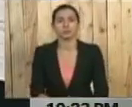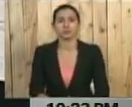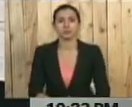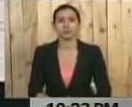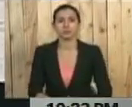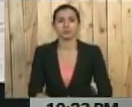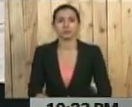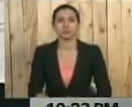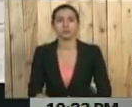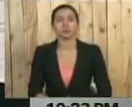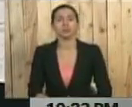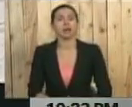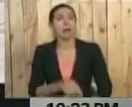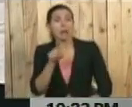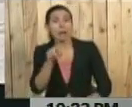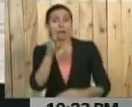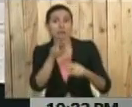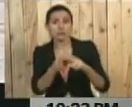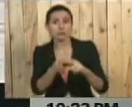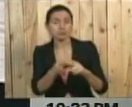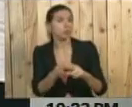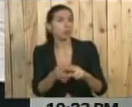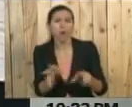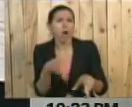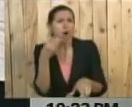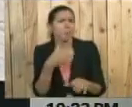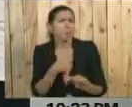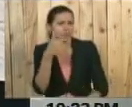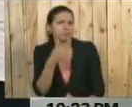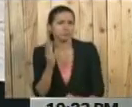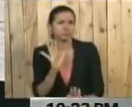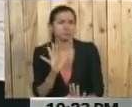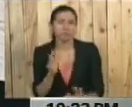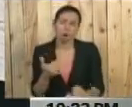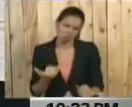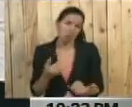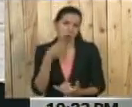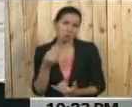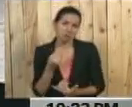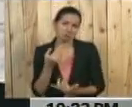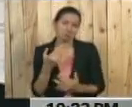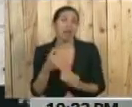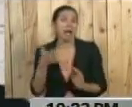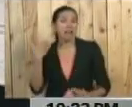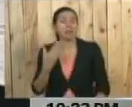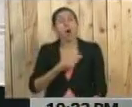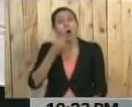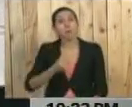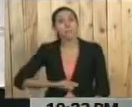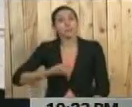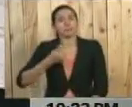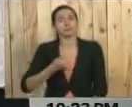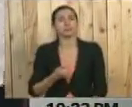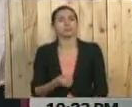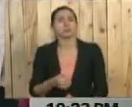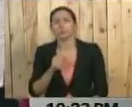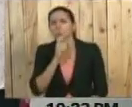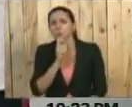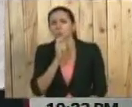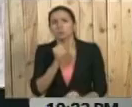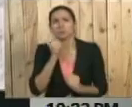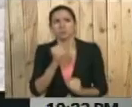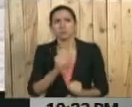Ahí estaba yo, más chamito que ahora. Y bueno, no pasaron la parte más dura. Cuando me agarré el